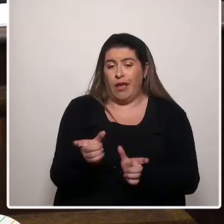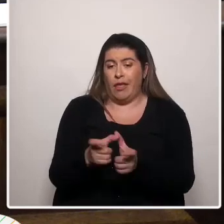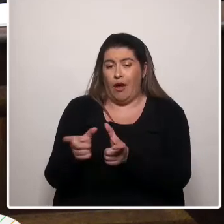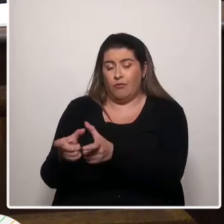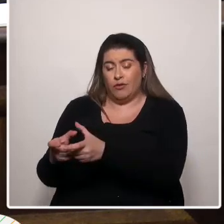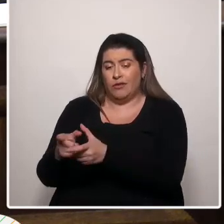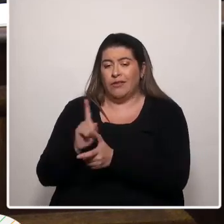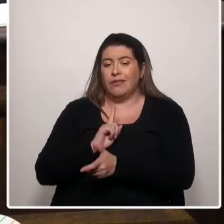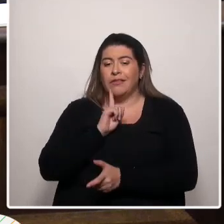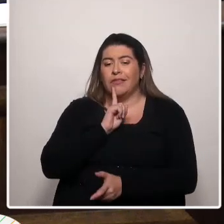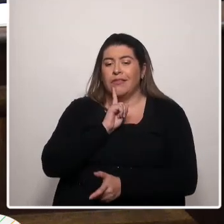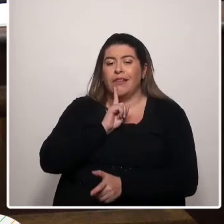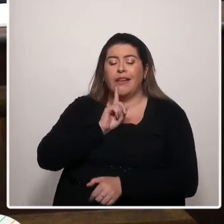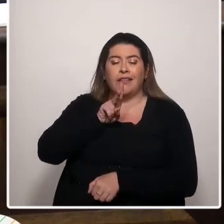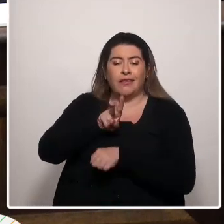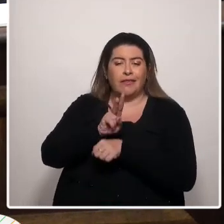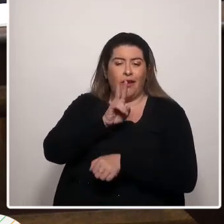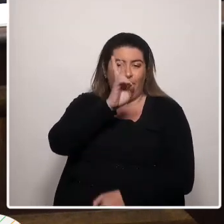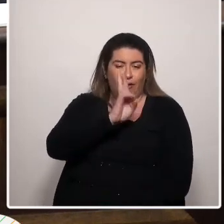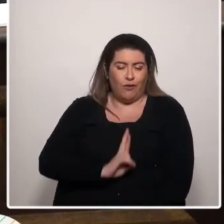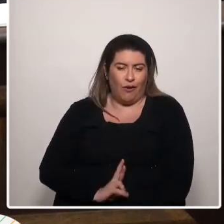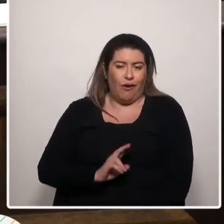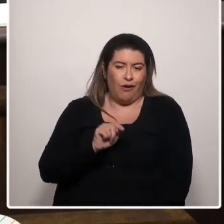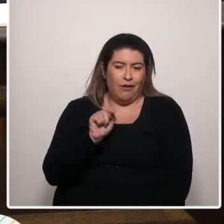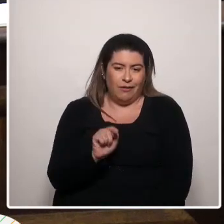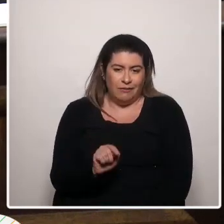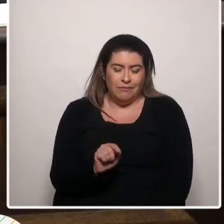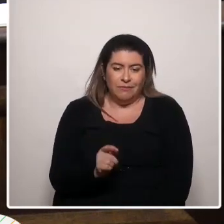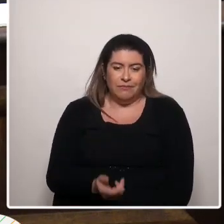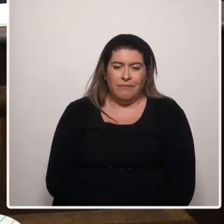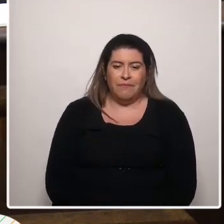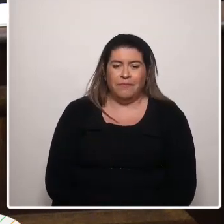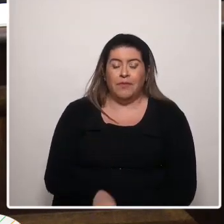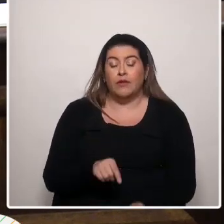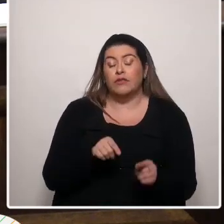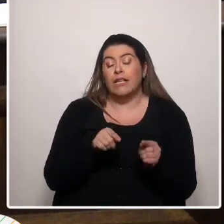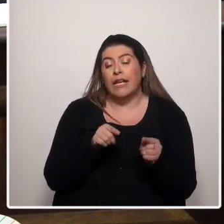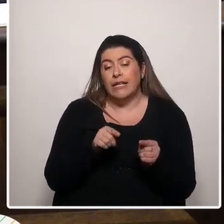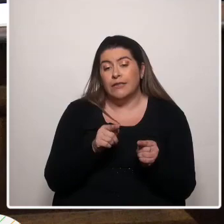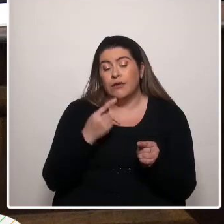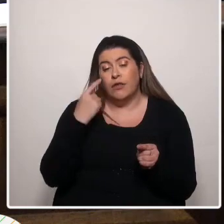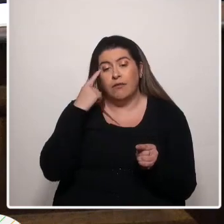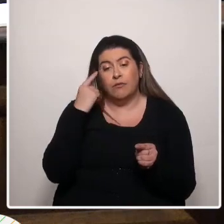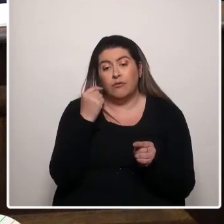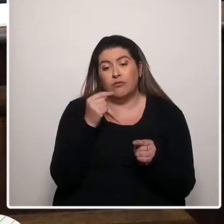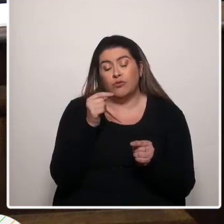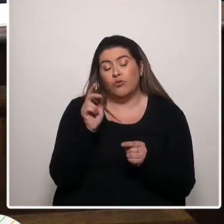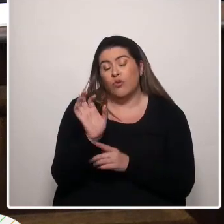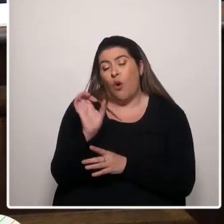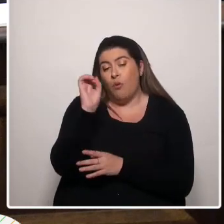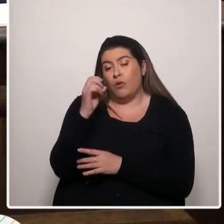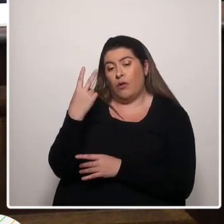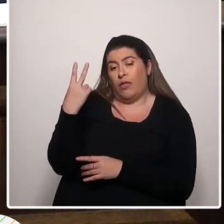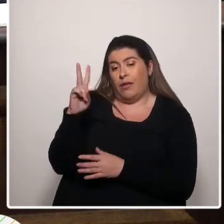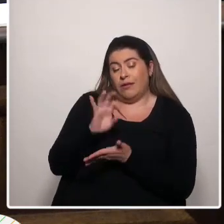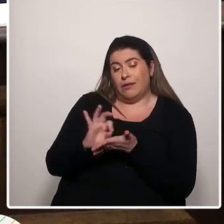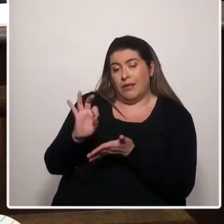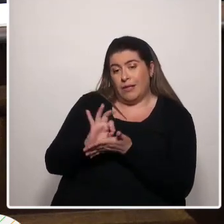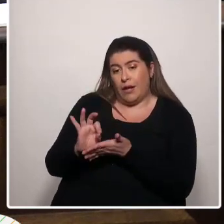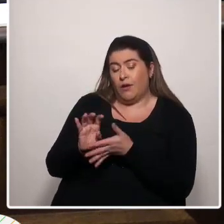función de ministro de Fe, en cuyo caso, por supuesto, también se tiene que tomar en consideración su posición. Gracias, secretario.